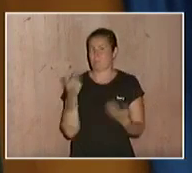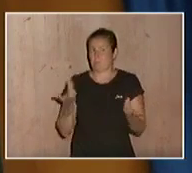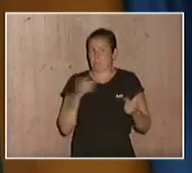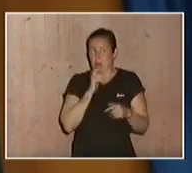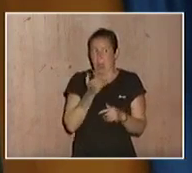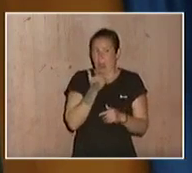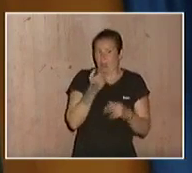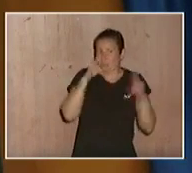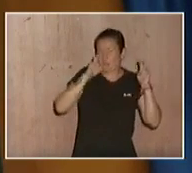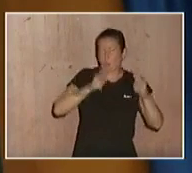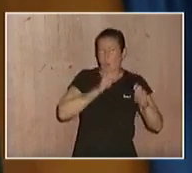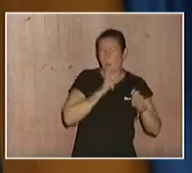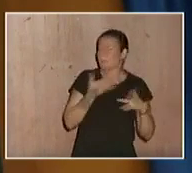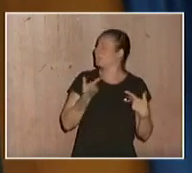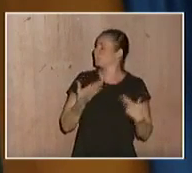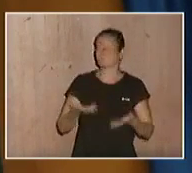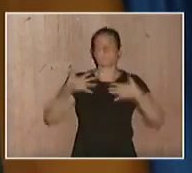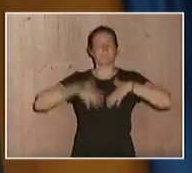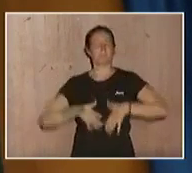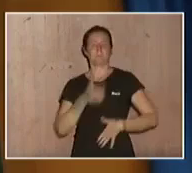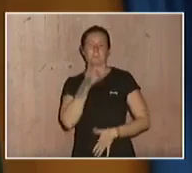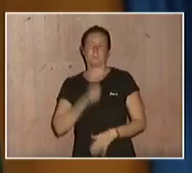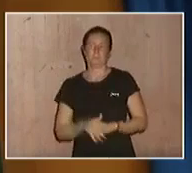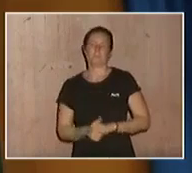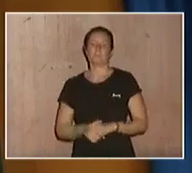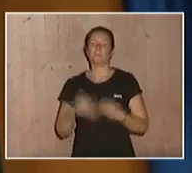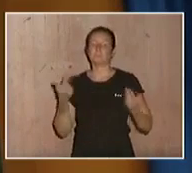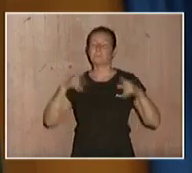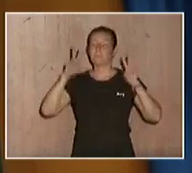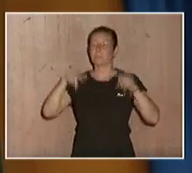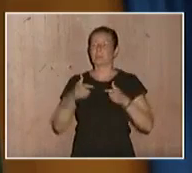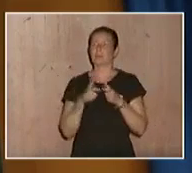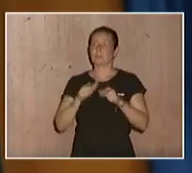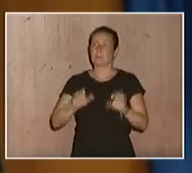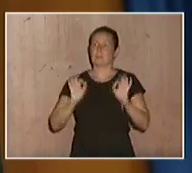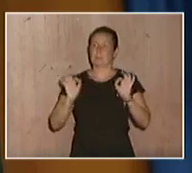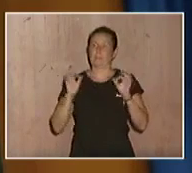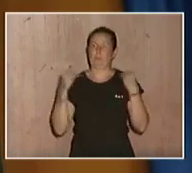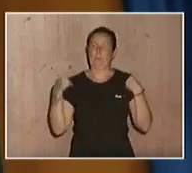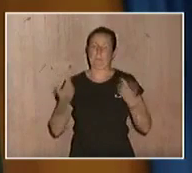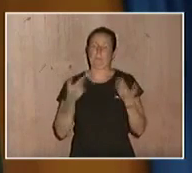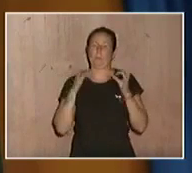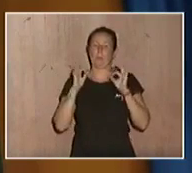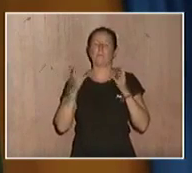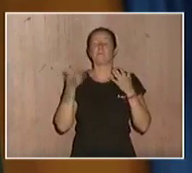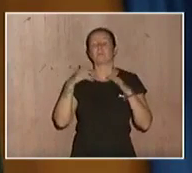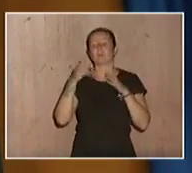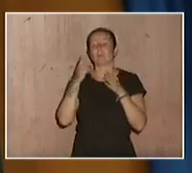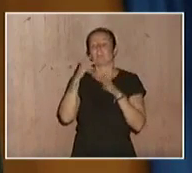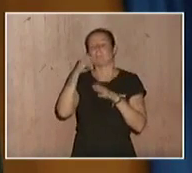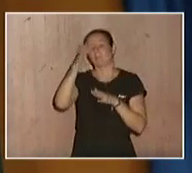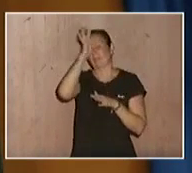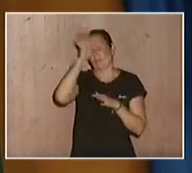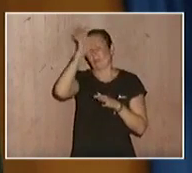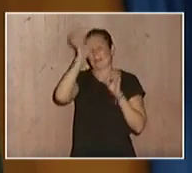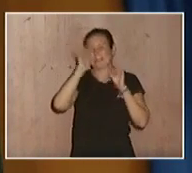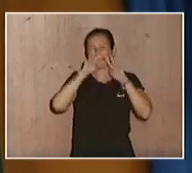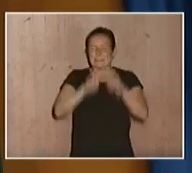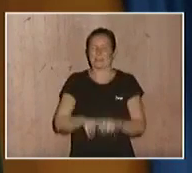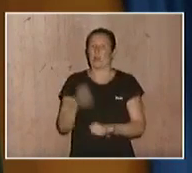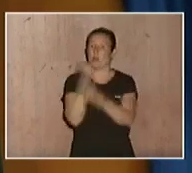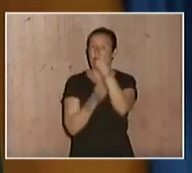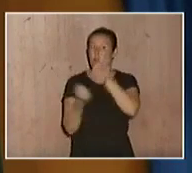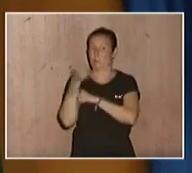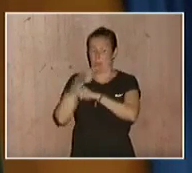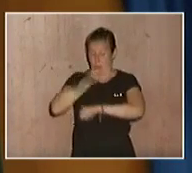complicadas. La internacionalización del Departamento de Fundamentos del Análisis Económico comenzó en gran